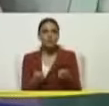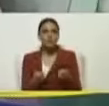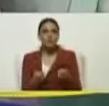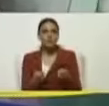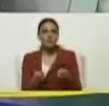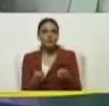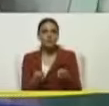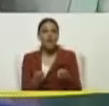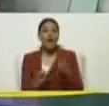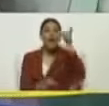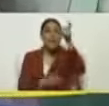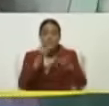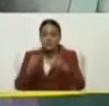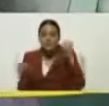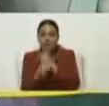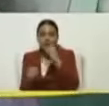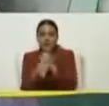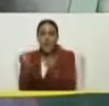a la producción